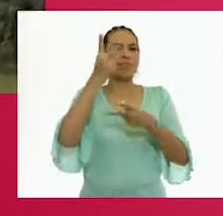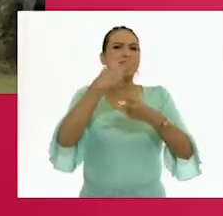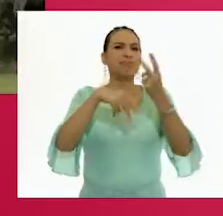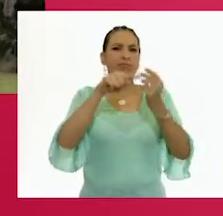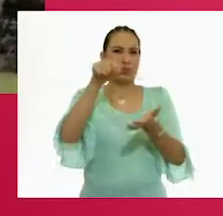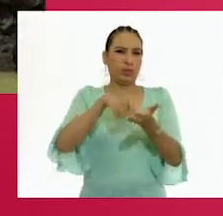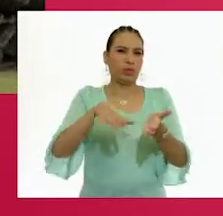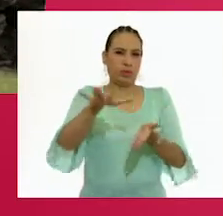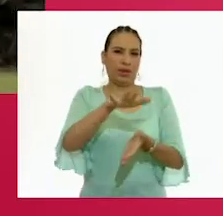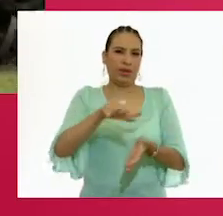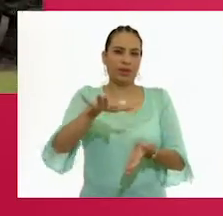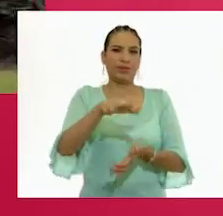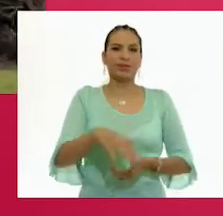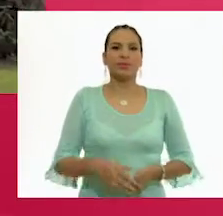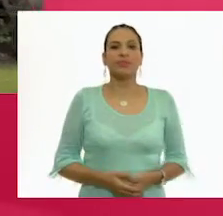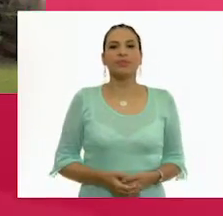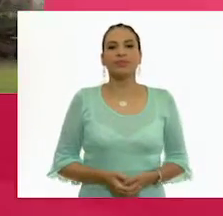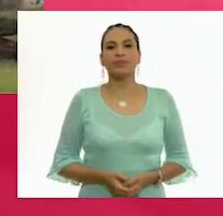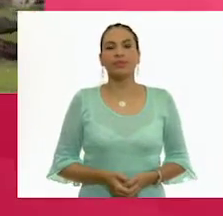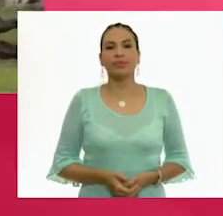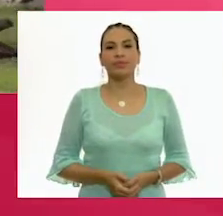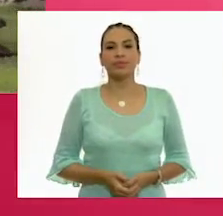de este lugar.